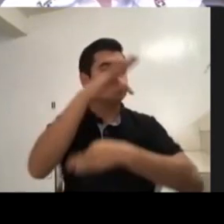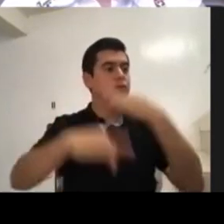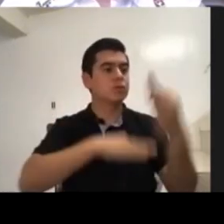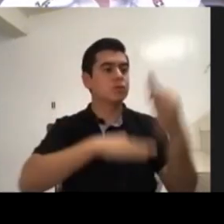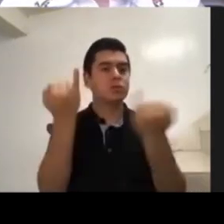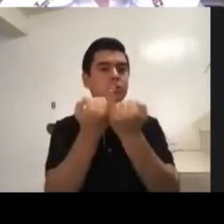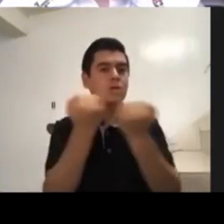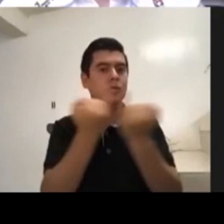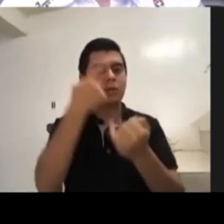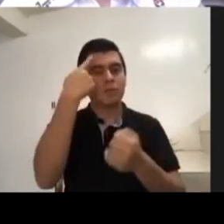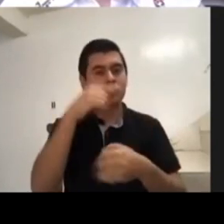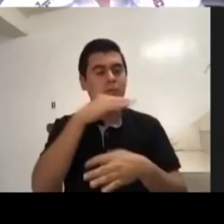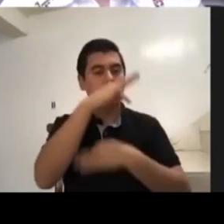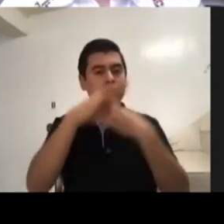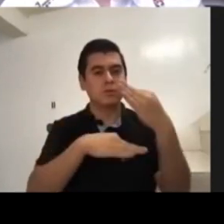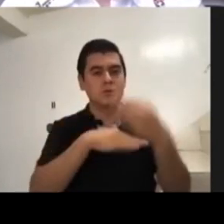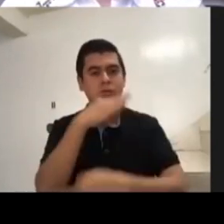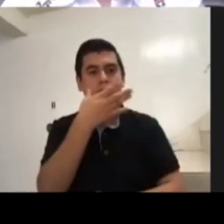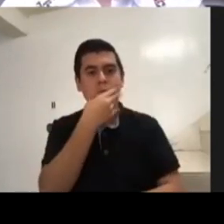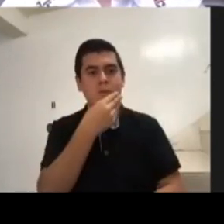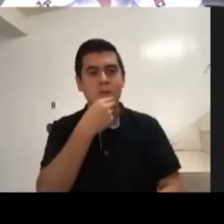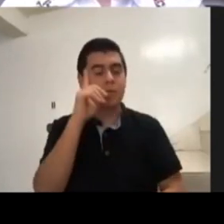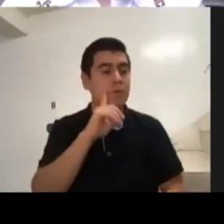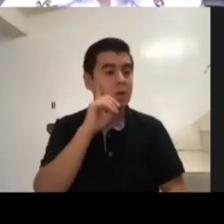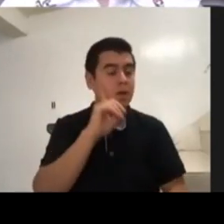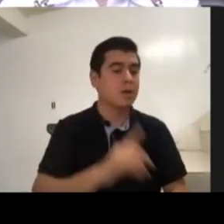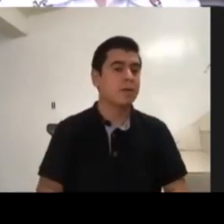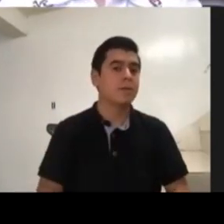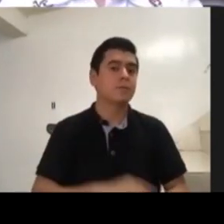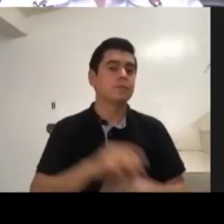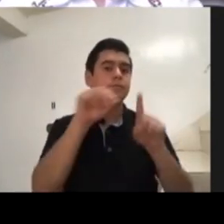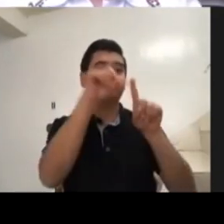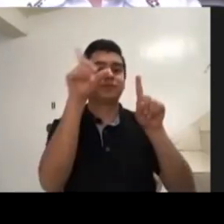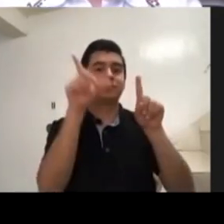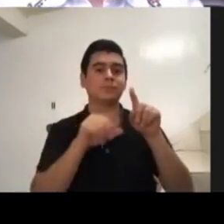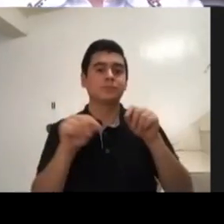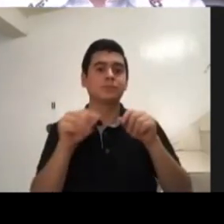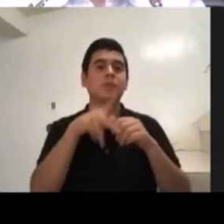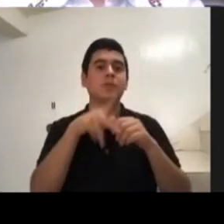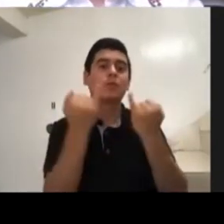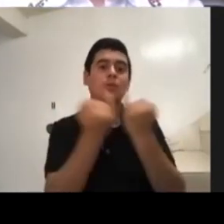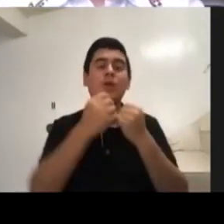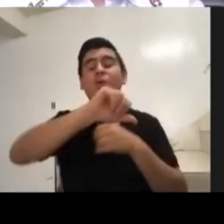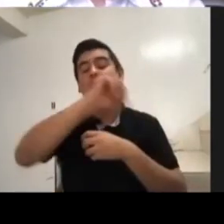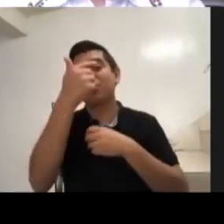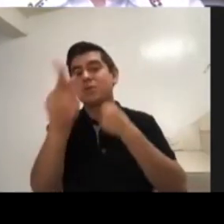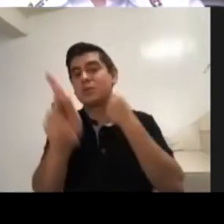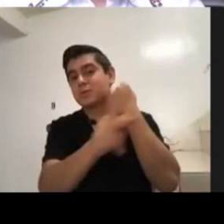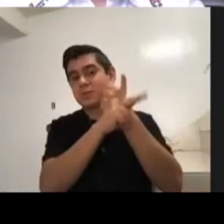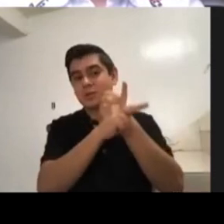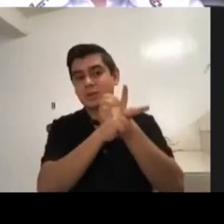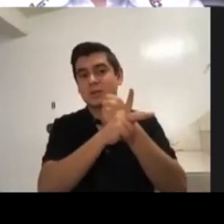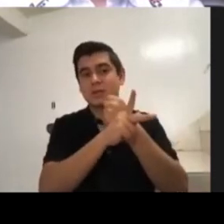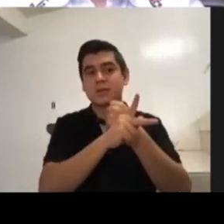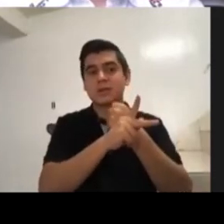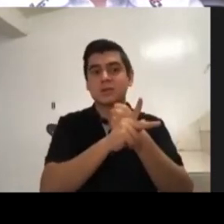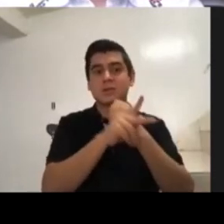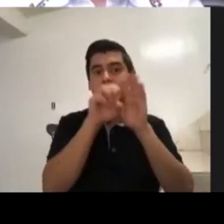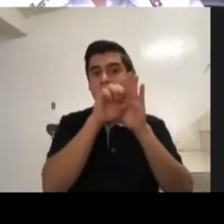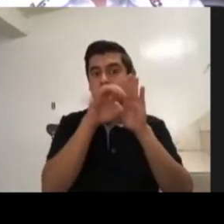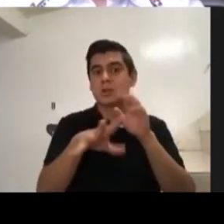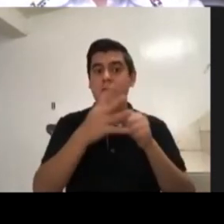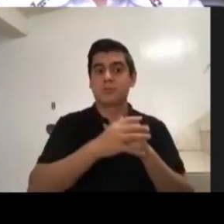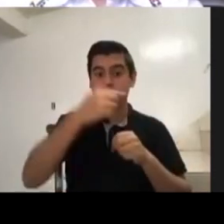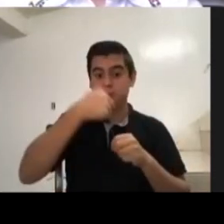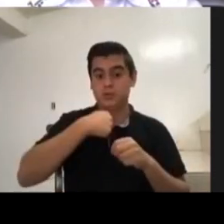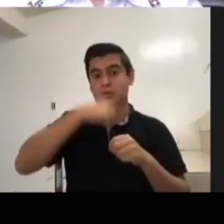Bueno, como en casi todos nuestros países, hay una zona luminosa. El hecho de que estemos aquí me parece una